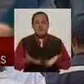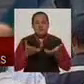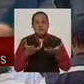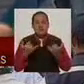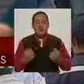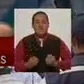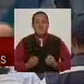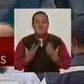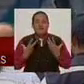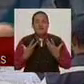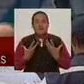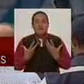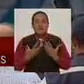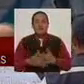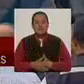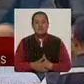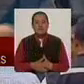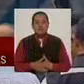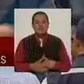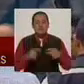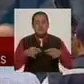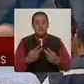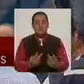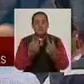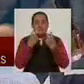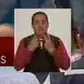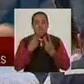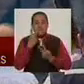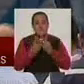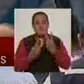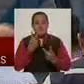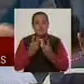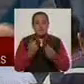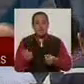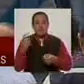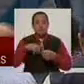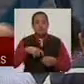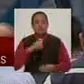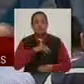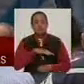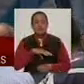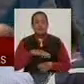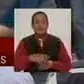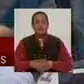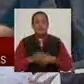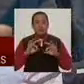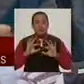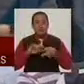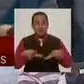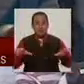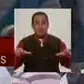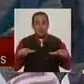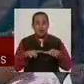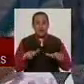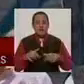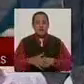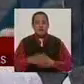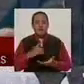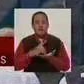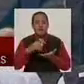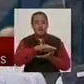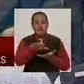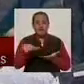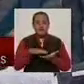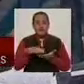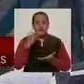gran alegría esta acción cívica de inclusión social en esta zona, en el distrito de Santa